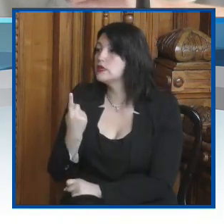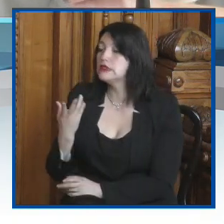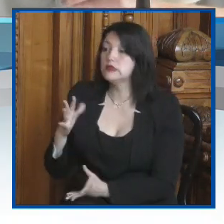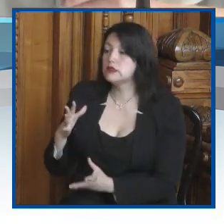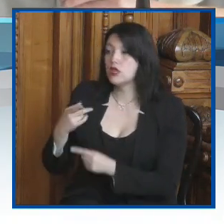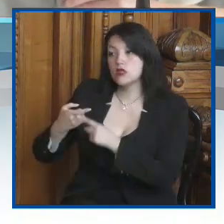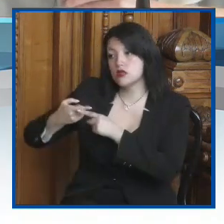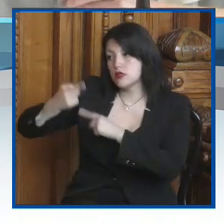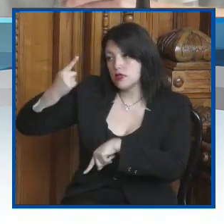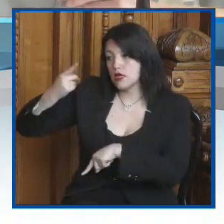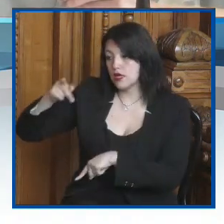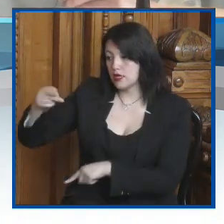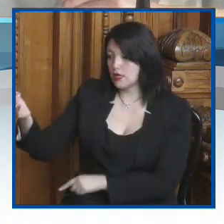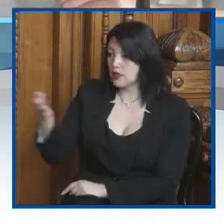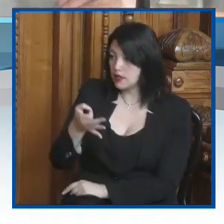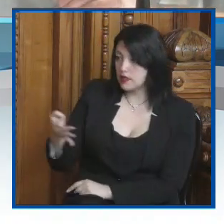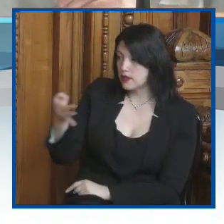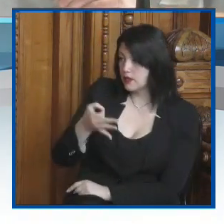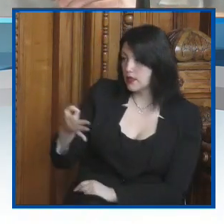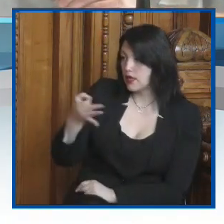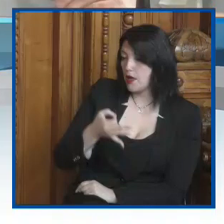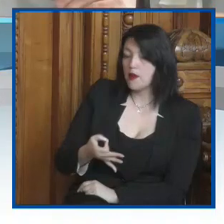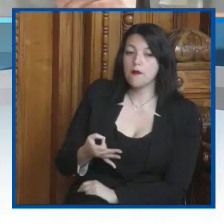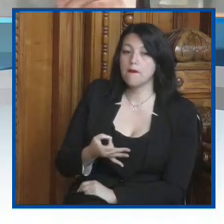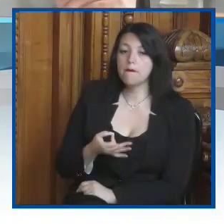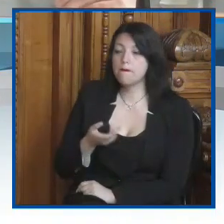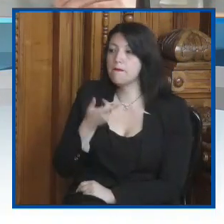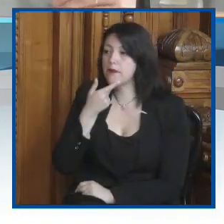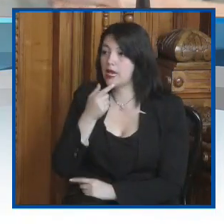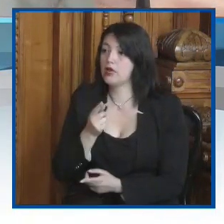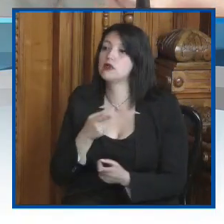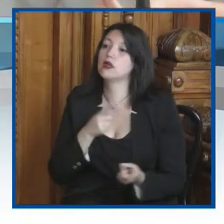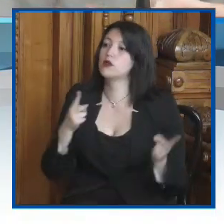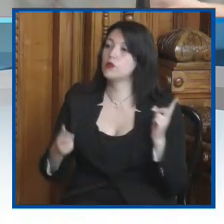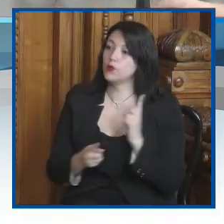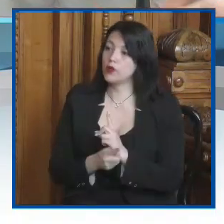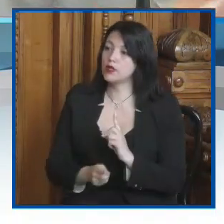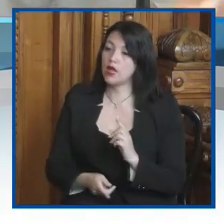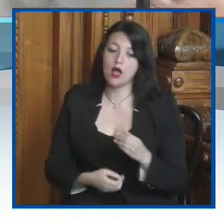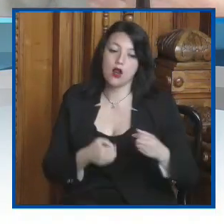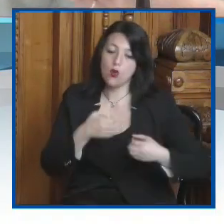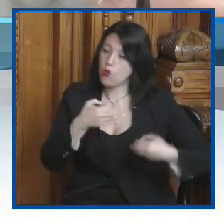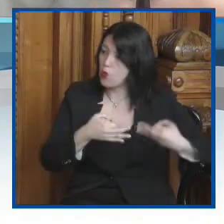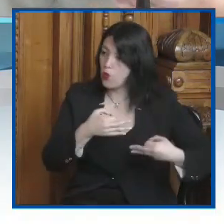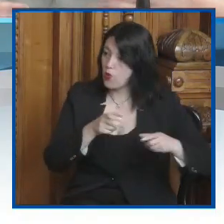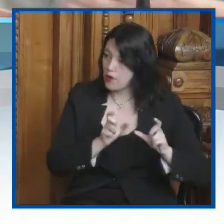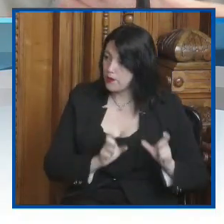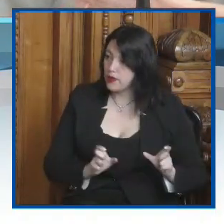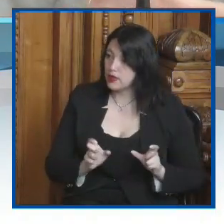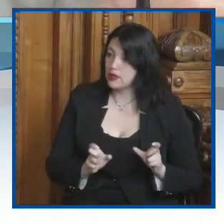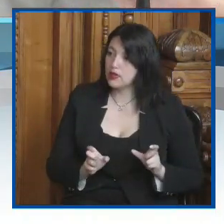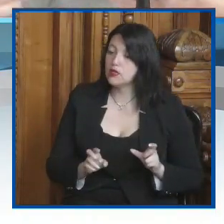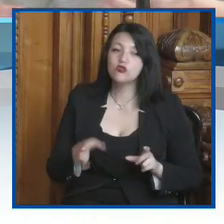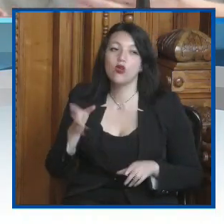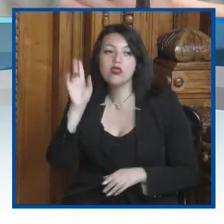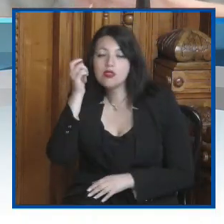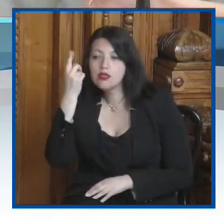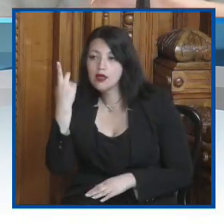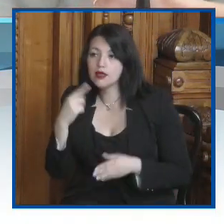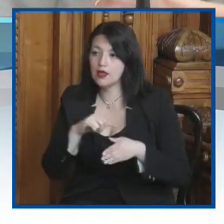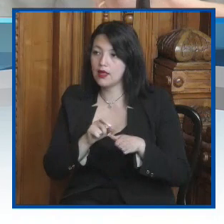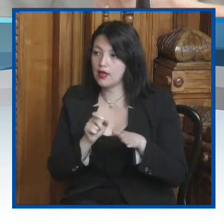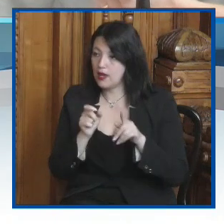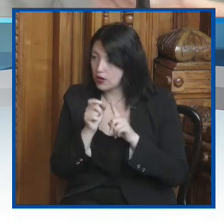testigo no es buena para convencer al jurado, el jurado, si no entiende qué la terminología, el modo de